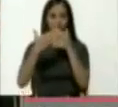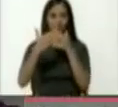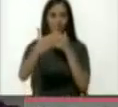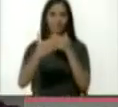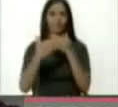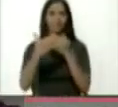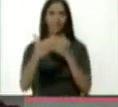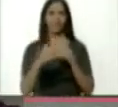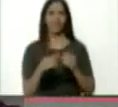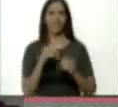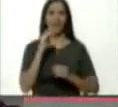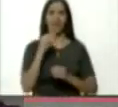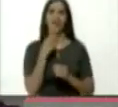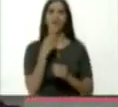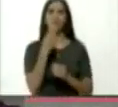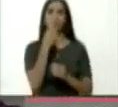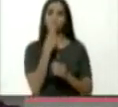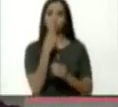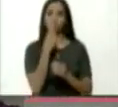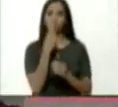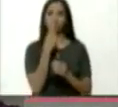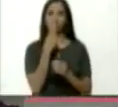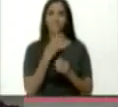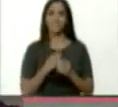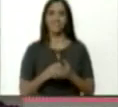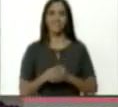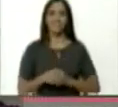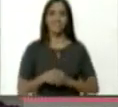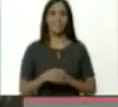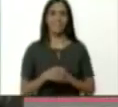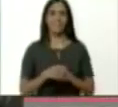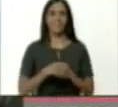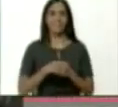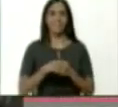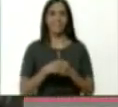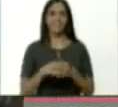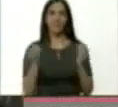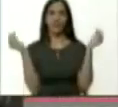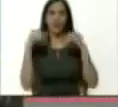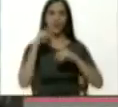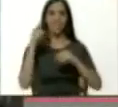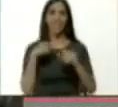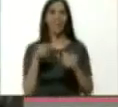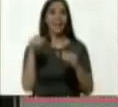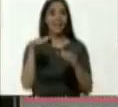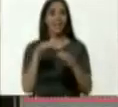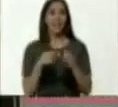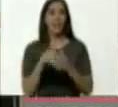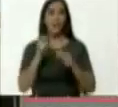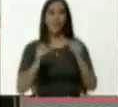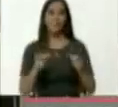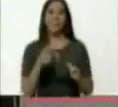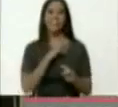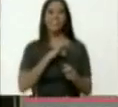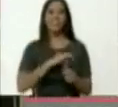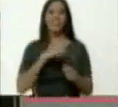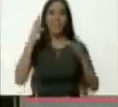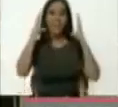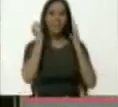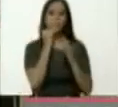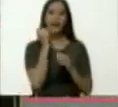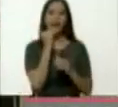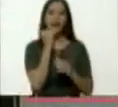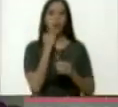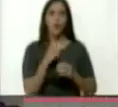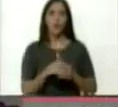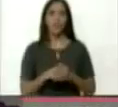ponen a hablar en off. Entonces, es un complot que tienen ustedes allá arriba con la gente. ¿Cómo está el señor Cabeza de Mango? ¿Cómo le va? No, bueno,